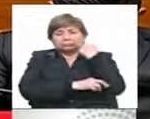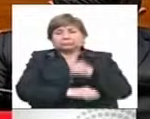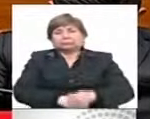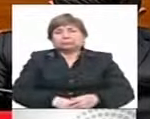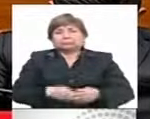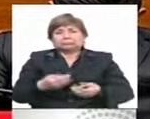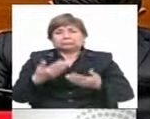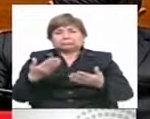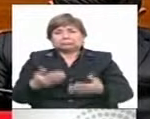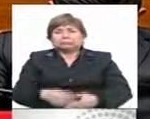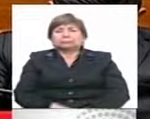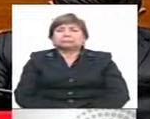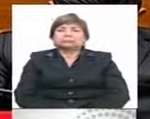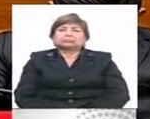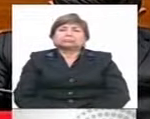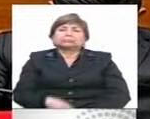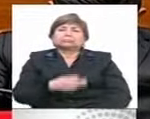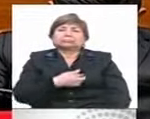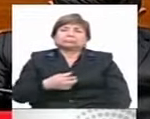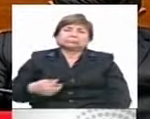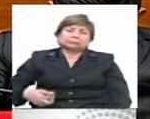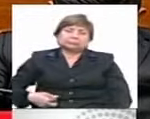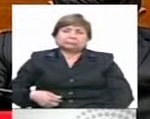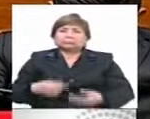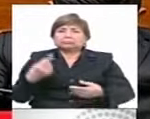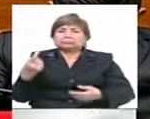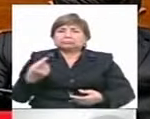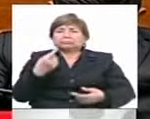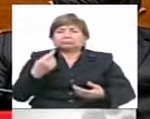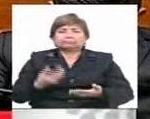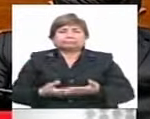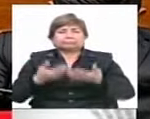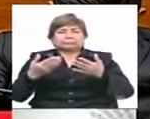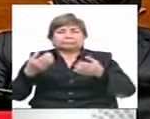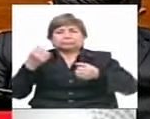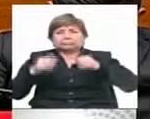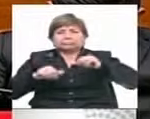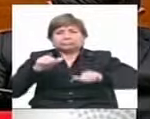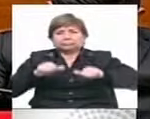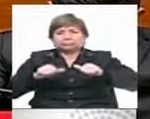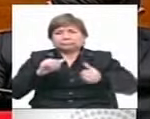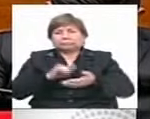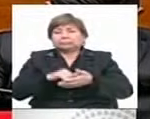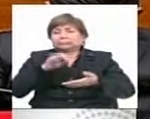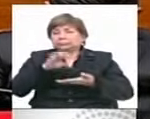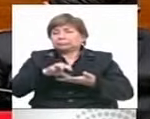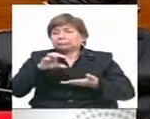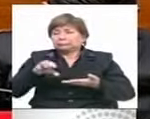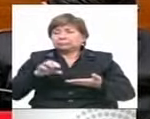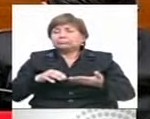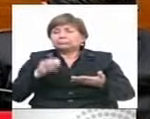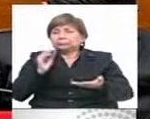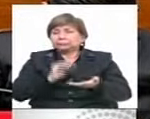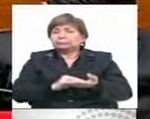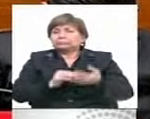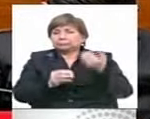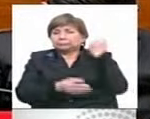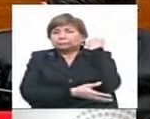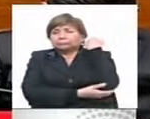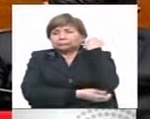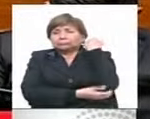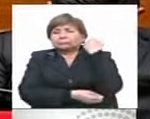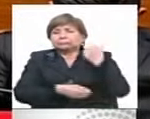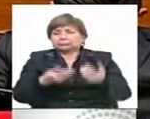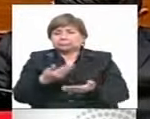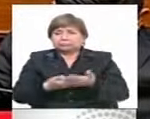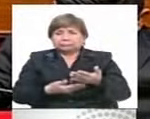Negar la confianza, señora presidente, solo traerá mayor inestabilidad económica y será el pueblo, especialmente los más pobres, quienes sufran